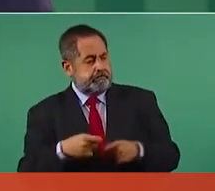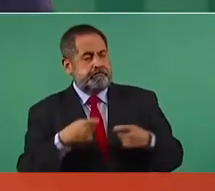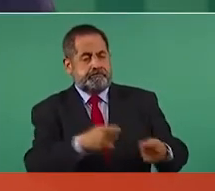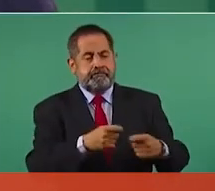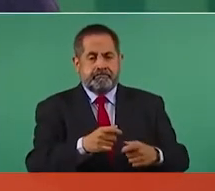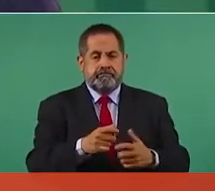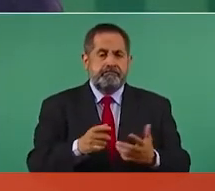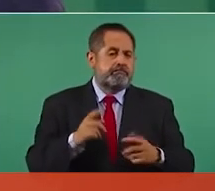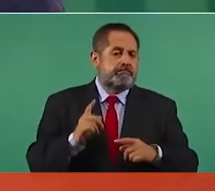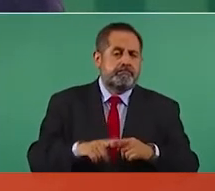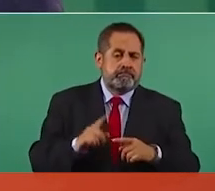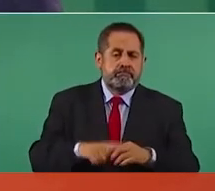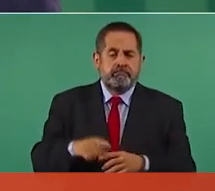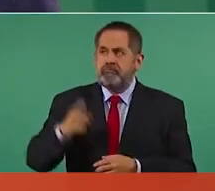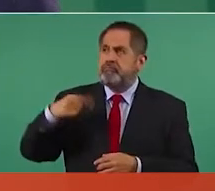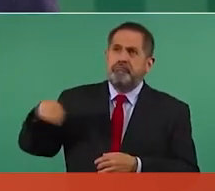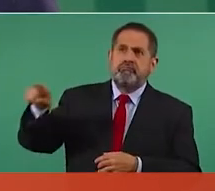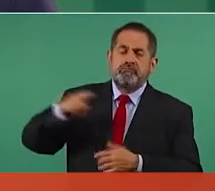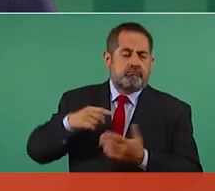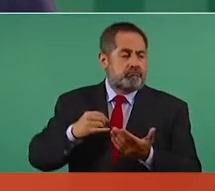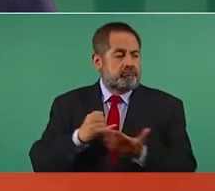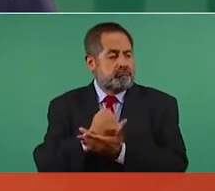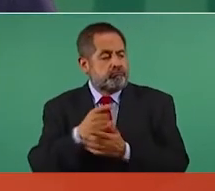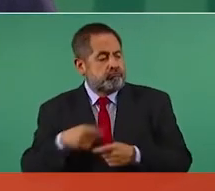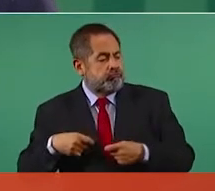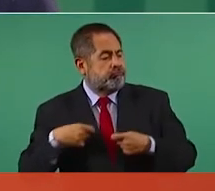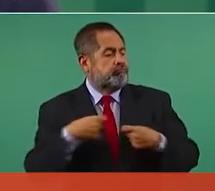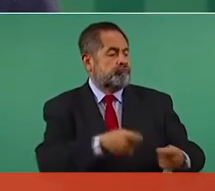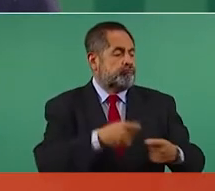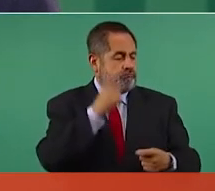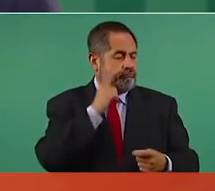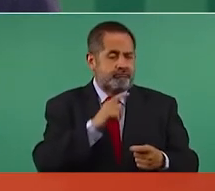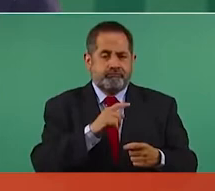quienes deciden para